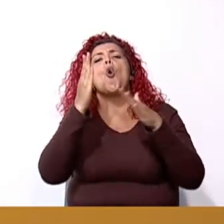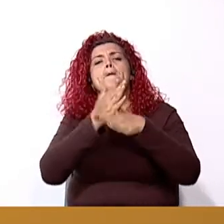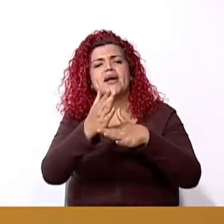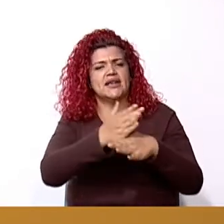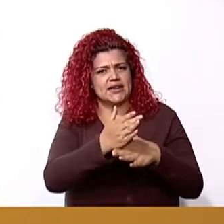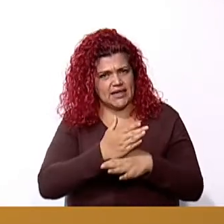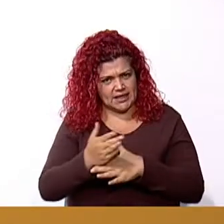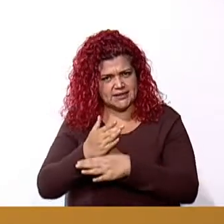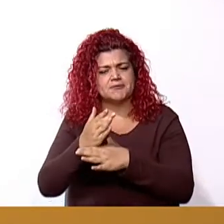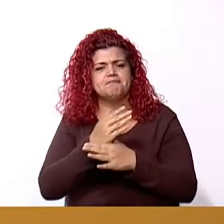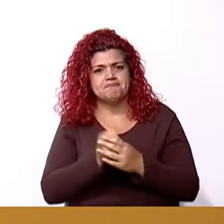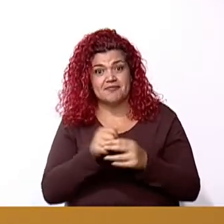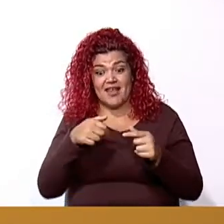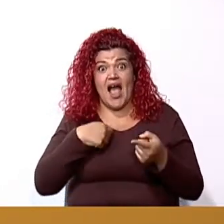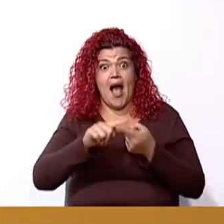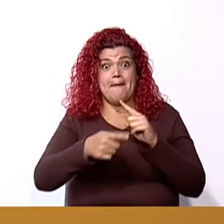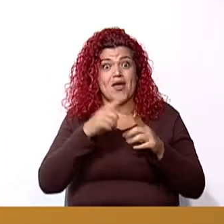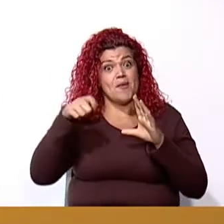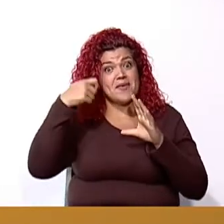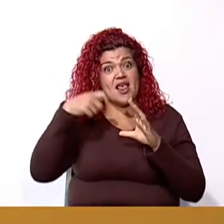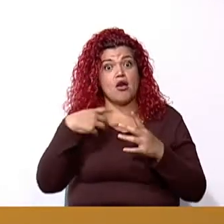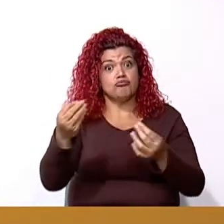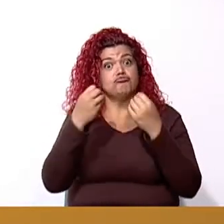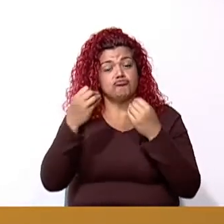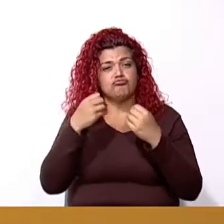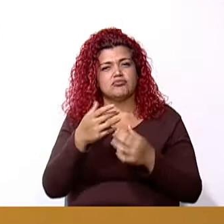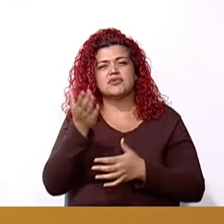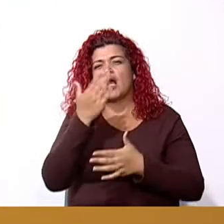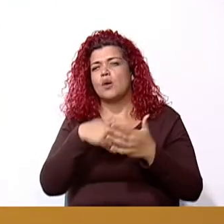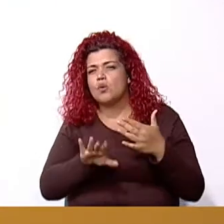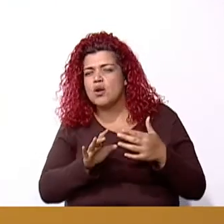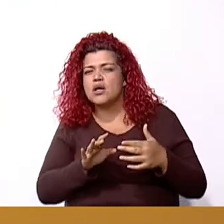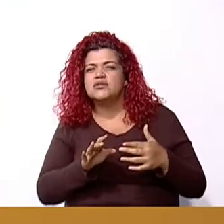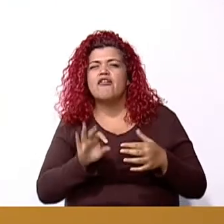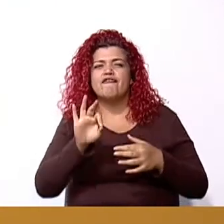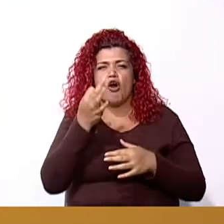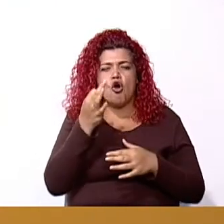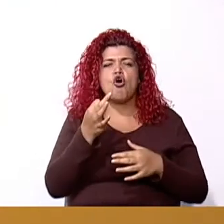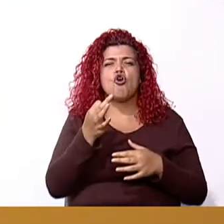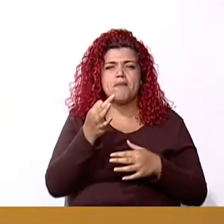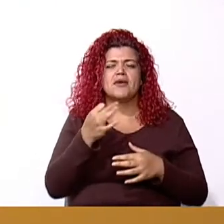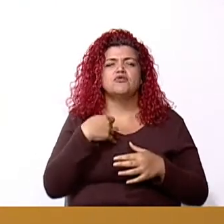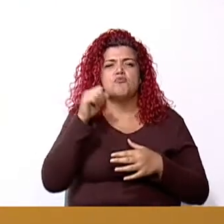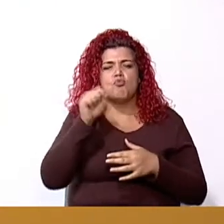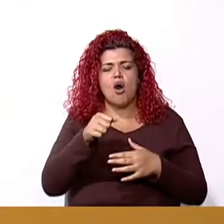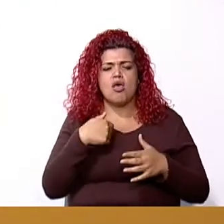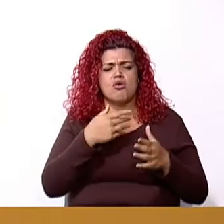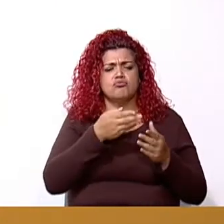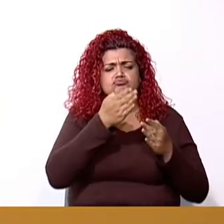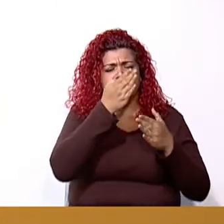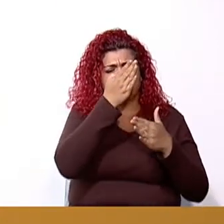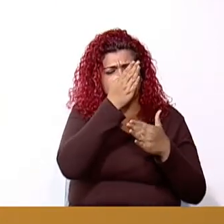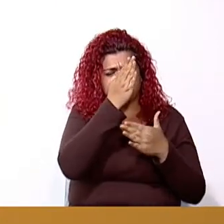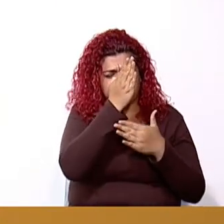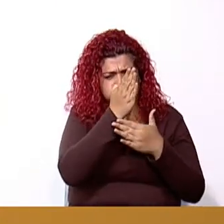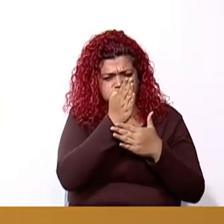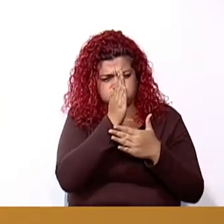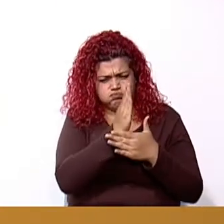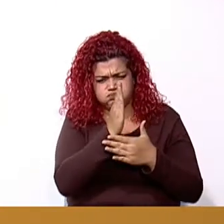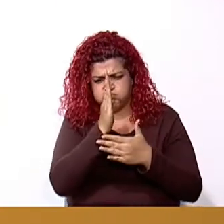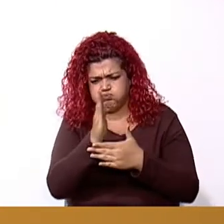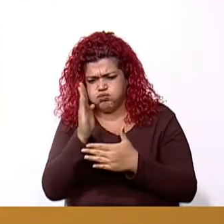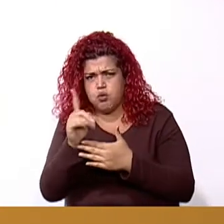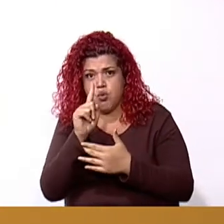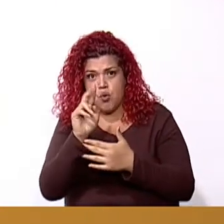nuestro amigo de la cápsula nos enseñó algunas cuantas formas en las que podemos repartir una unidad. En